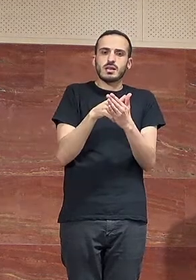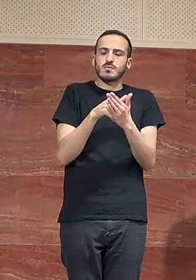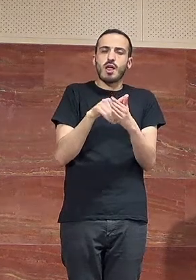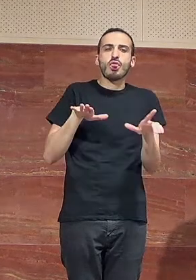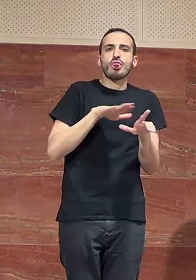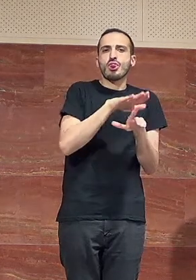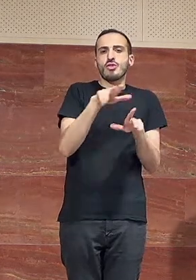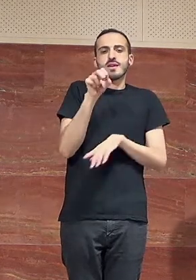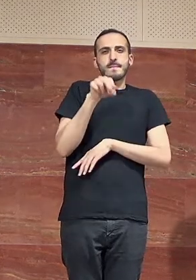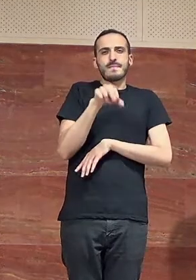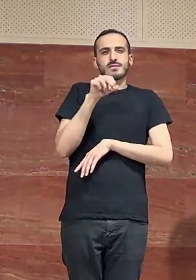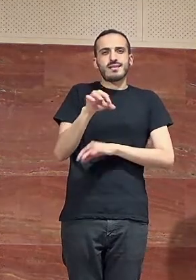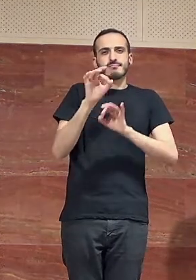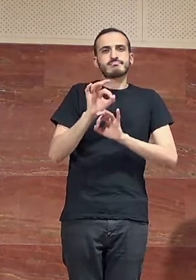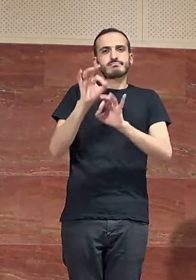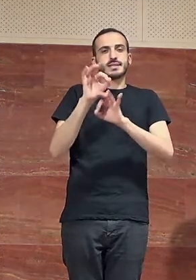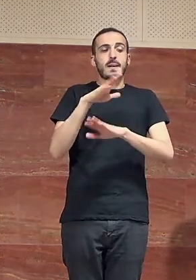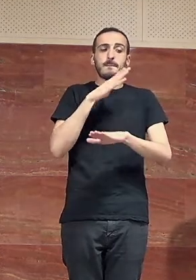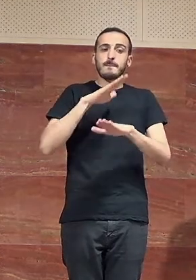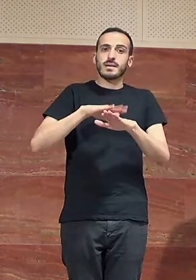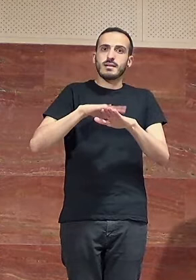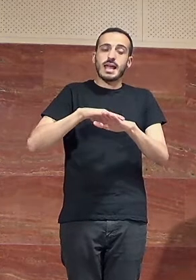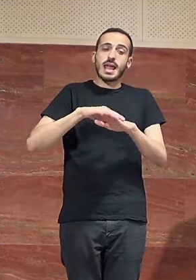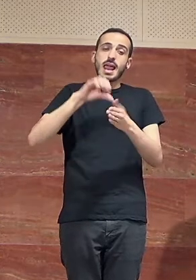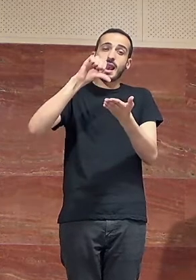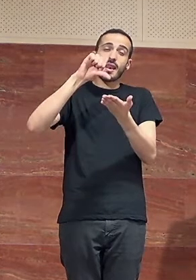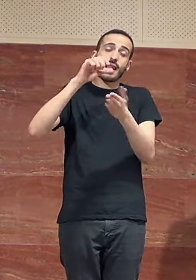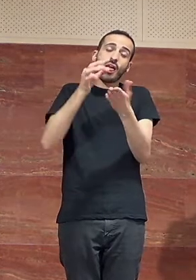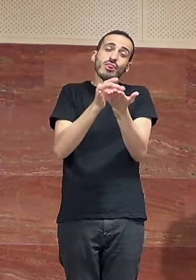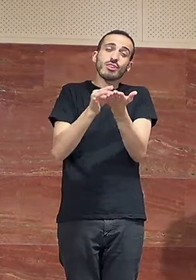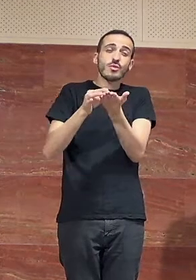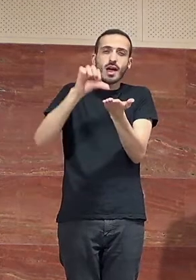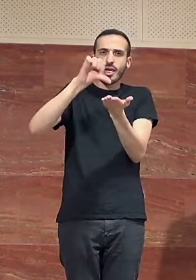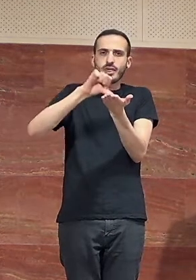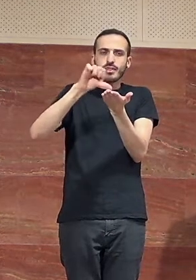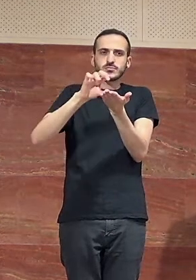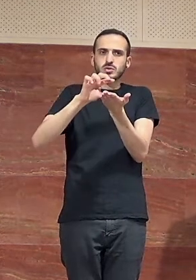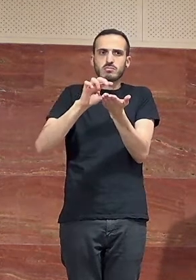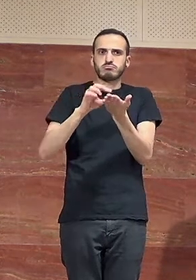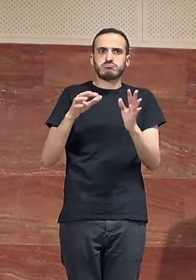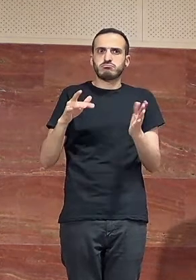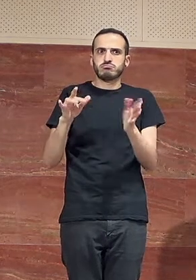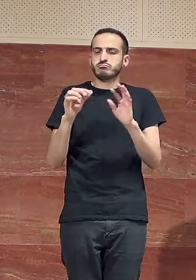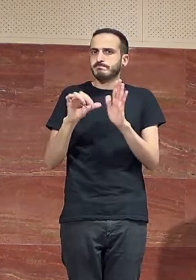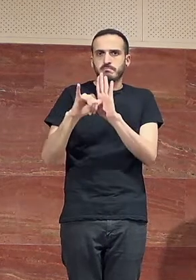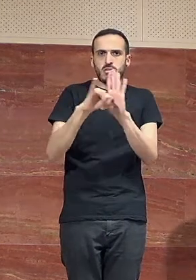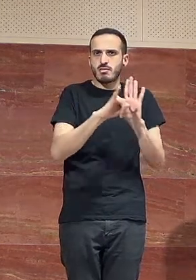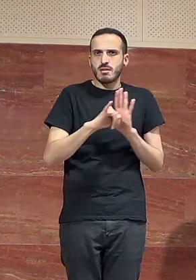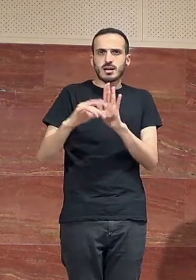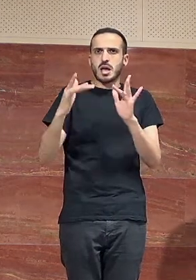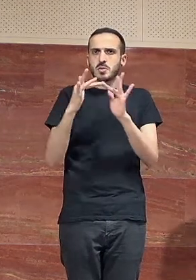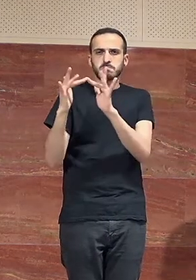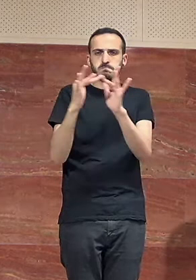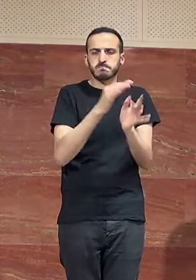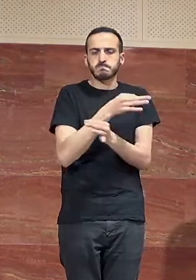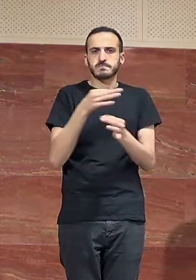que cosa el centro de la ciudad. Bien, frente a esta red básica, luego había una